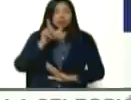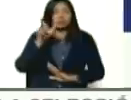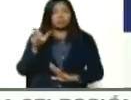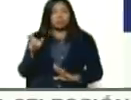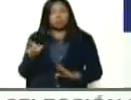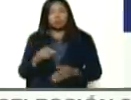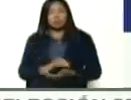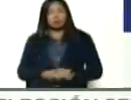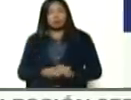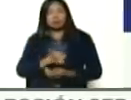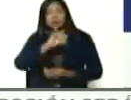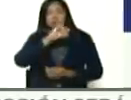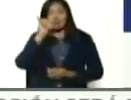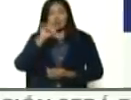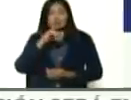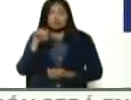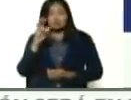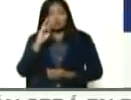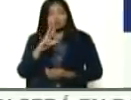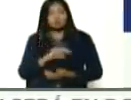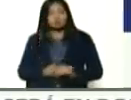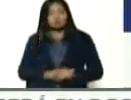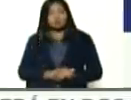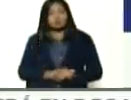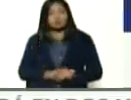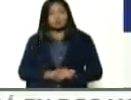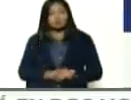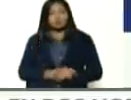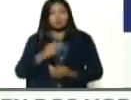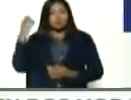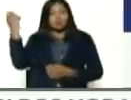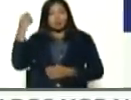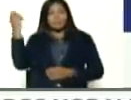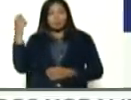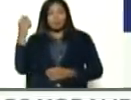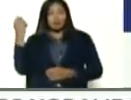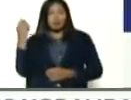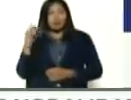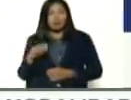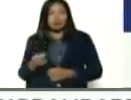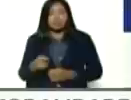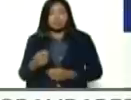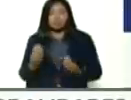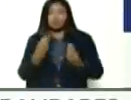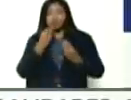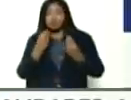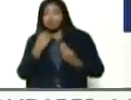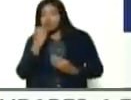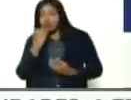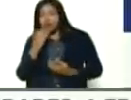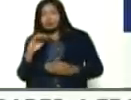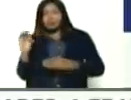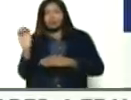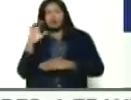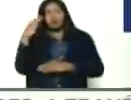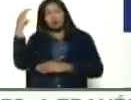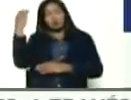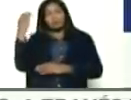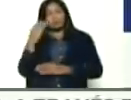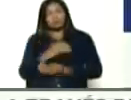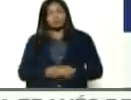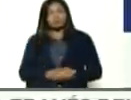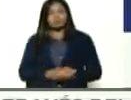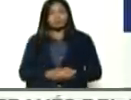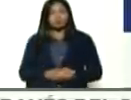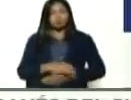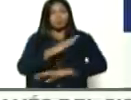del zulia sobre todo en apuré en táchira la frontera con colombia el